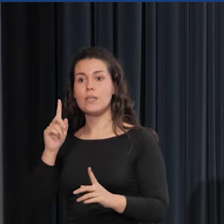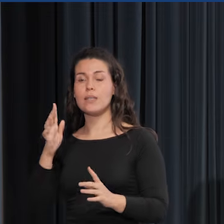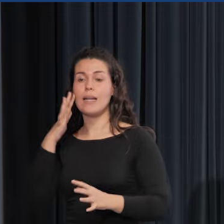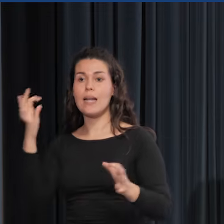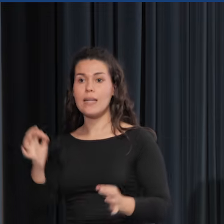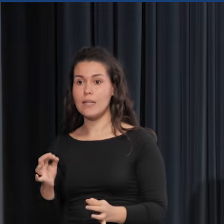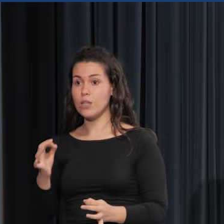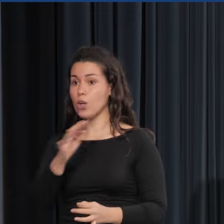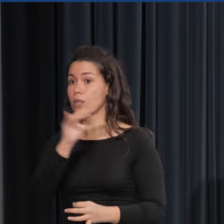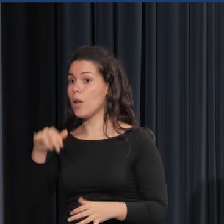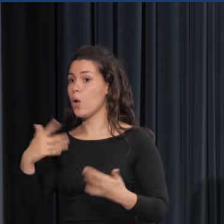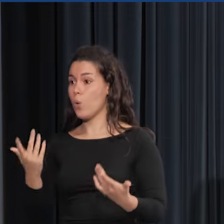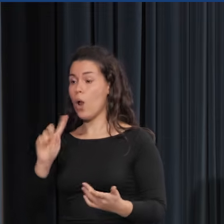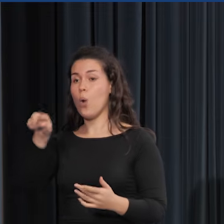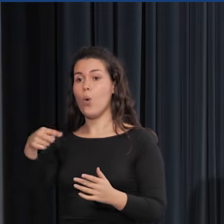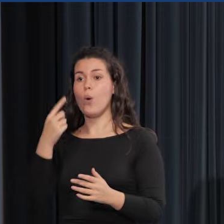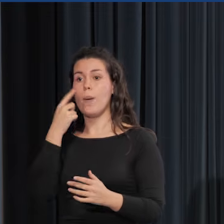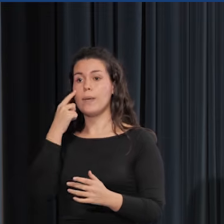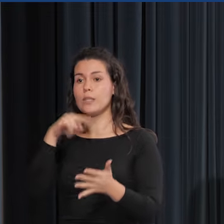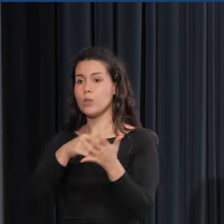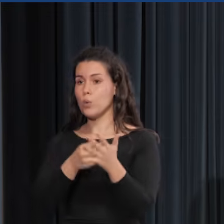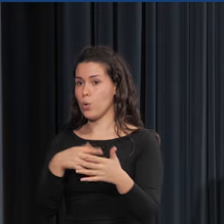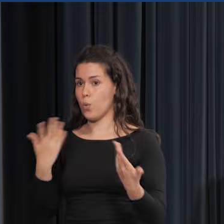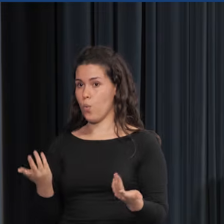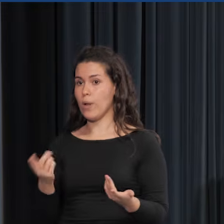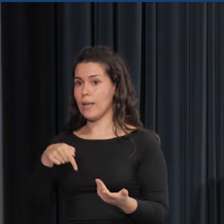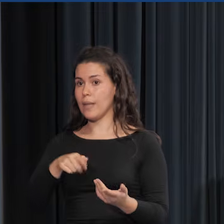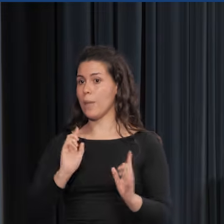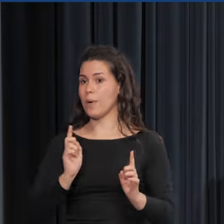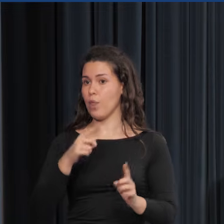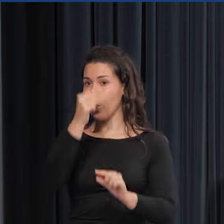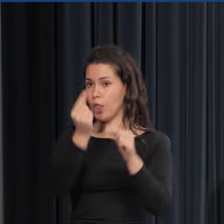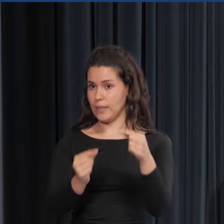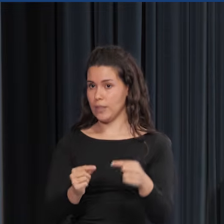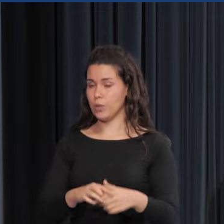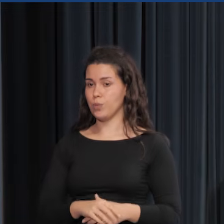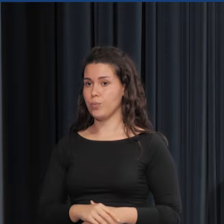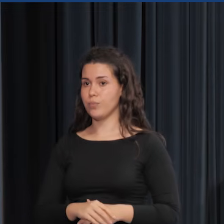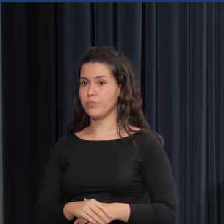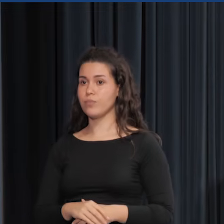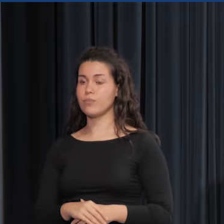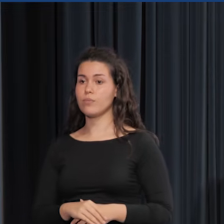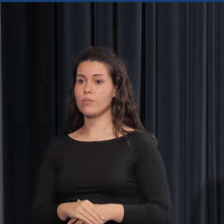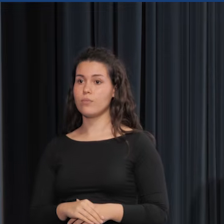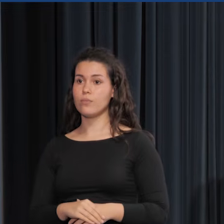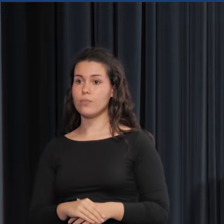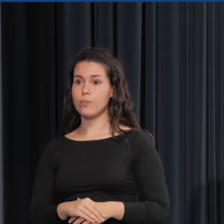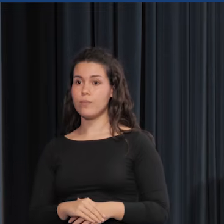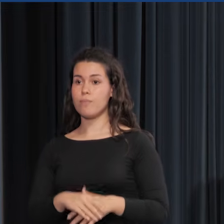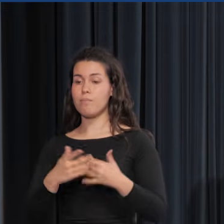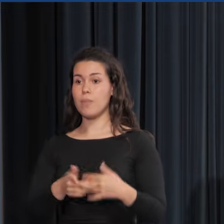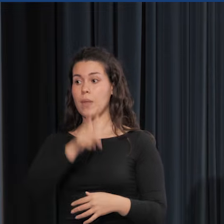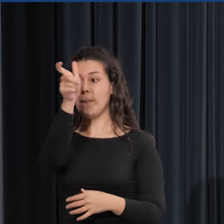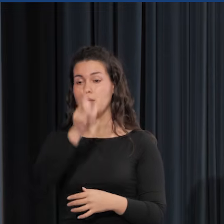presentar, ver qué medidas, y a través de soluciones de diseño podemos eliminarlo. De tal manera que podemos decir que las personas con capacidad para proyectar,